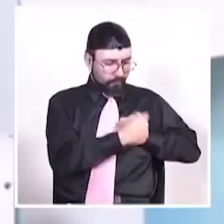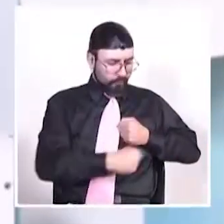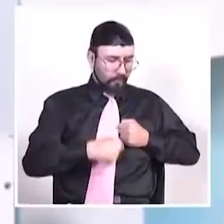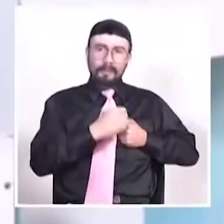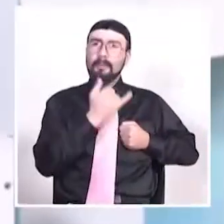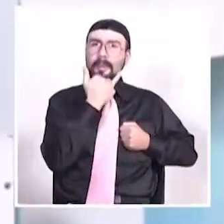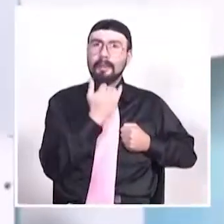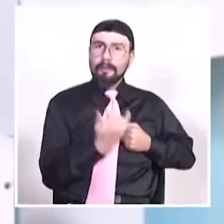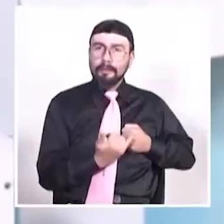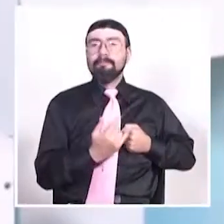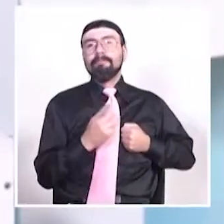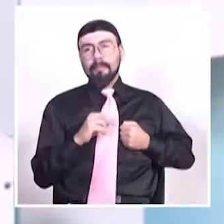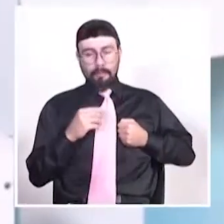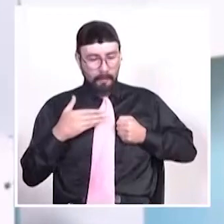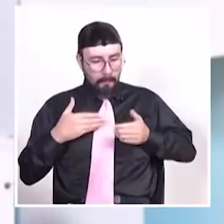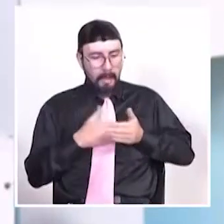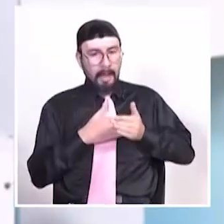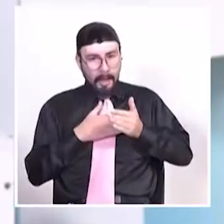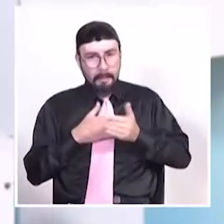bloqueos.